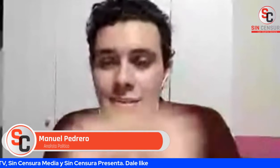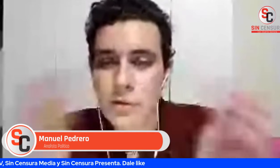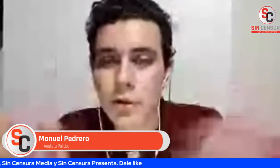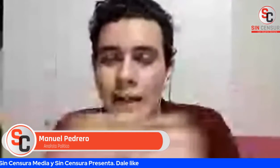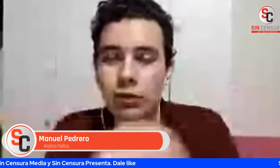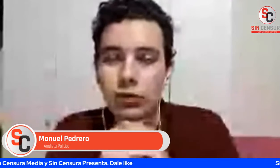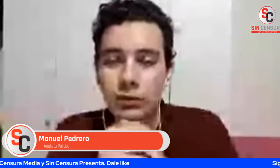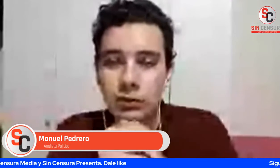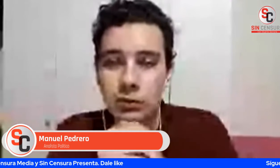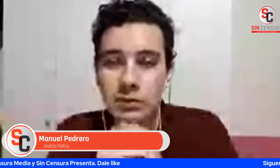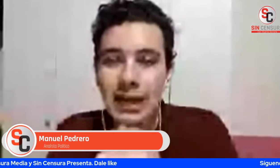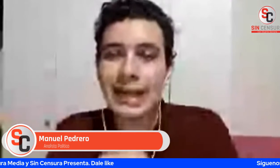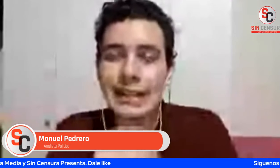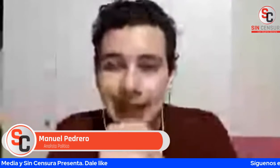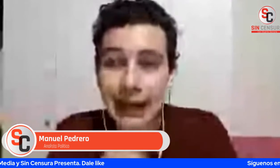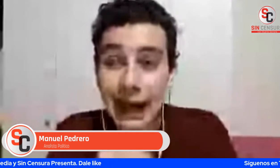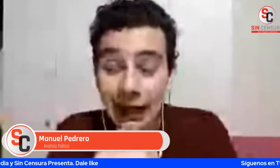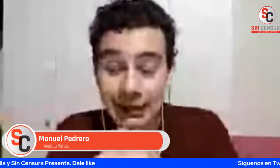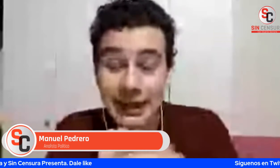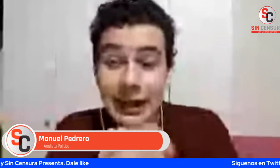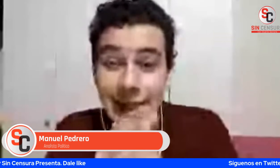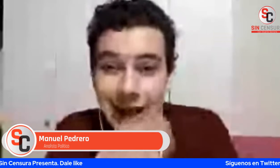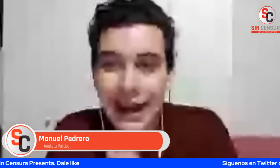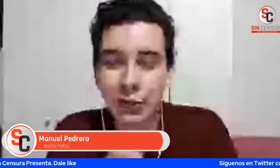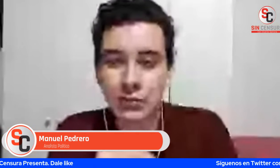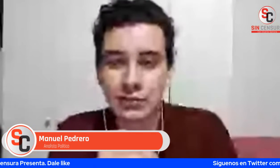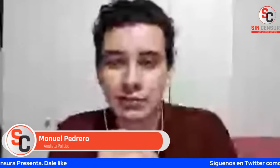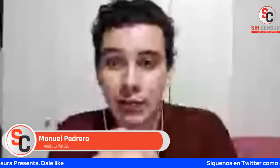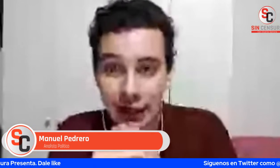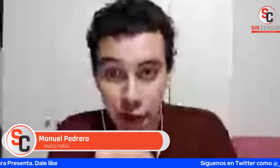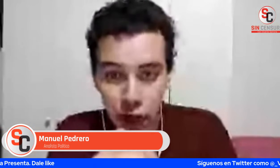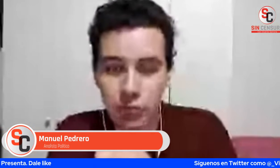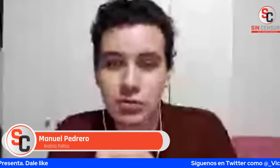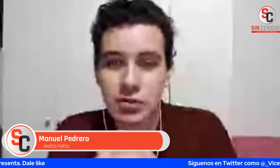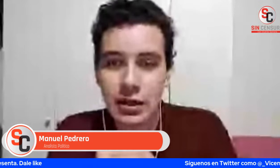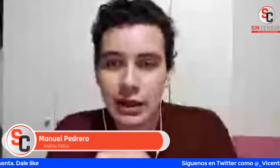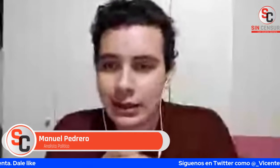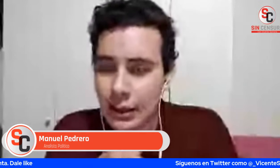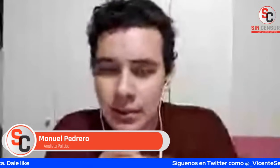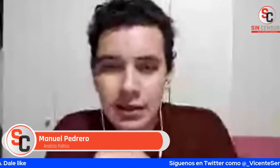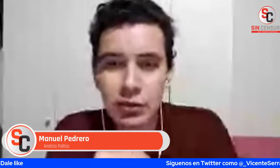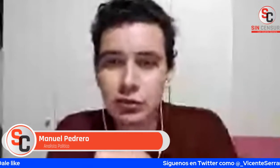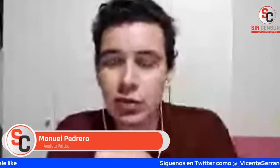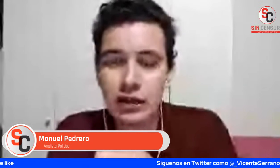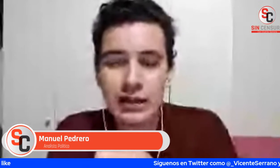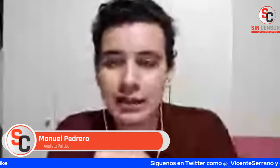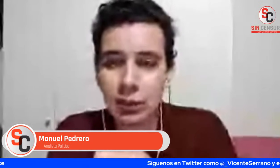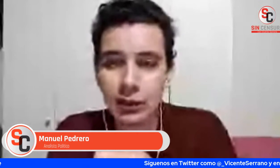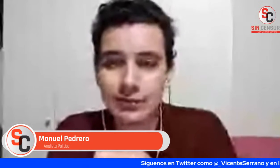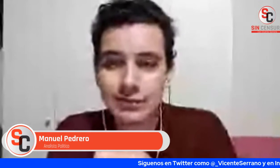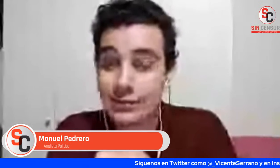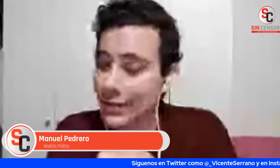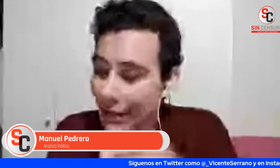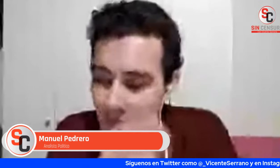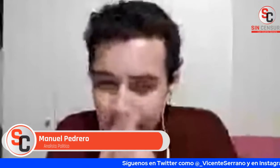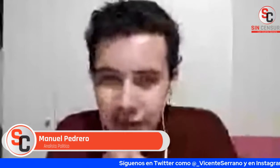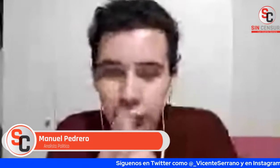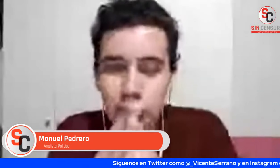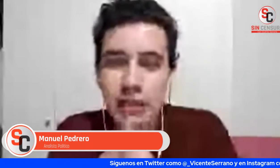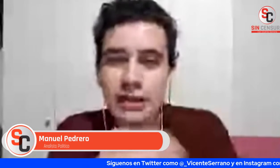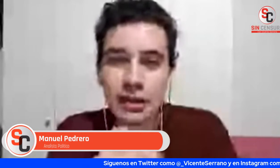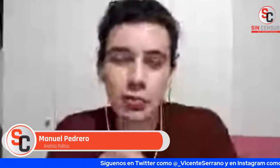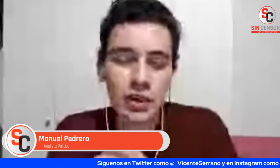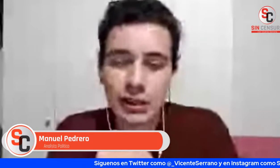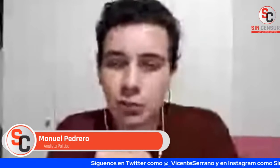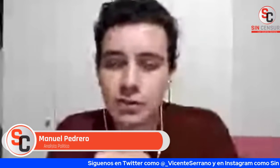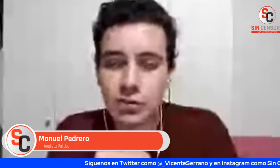4T, sino a todo el mundo. Deja claro para todos que en México no hay dictadura, que en México